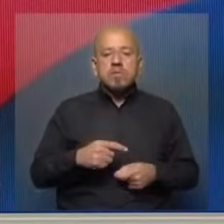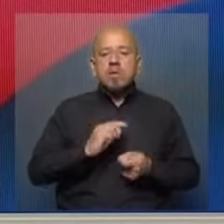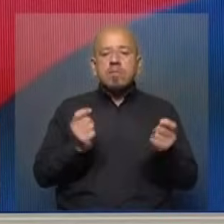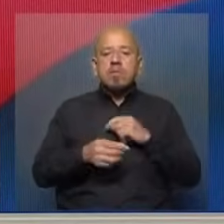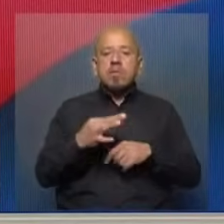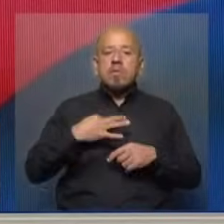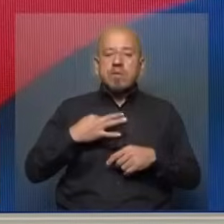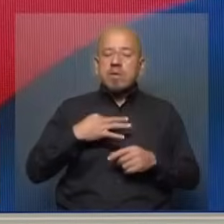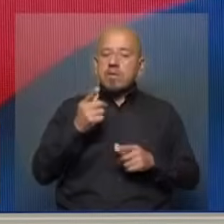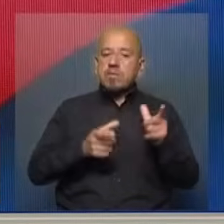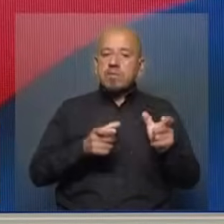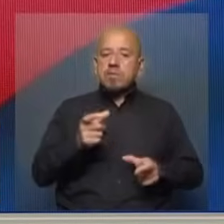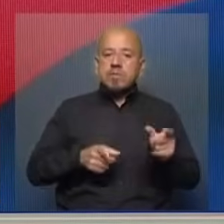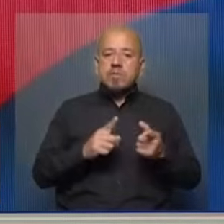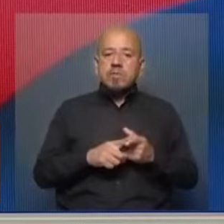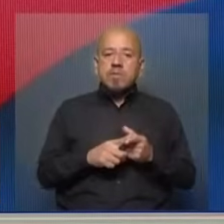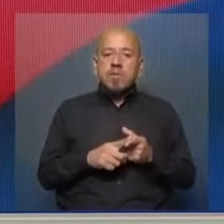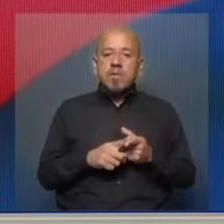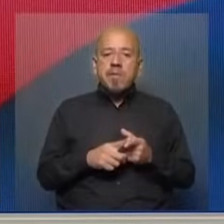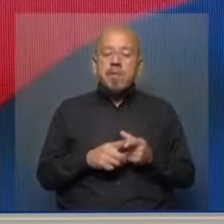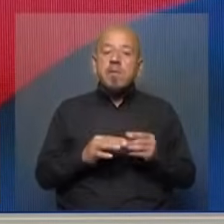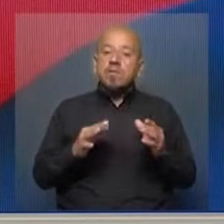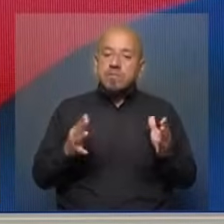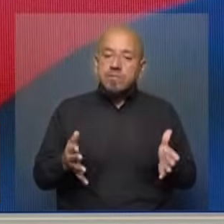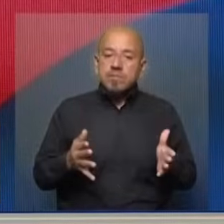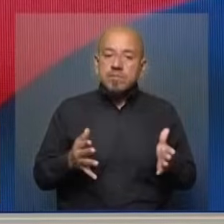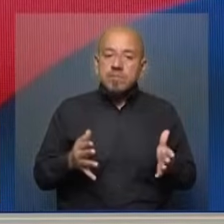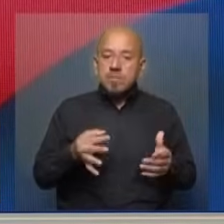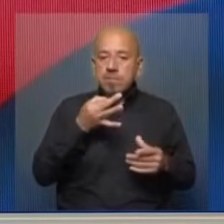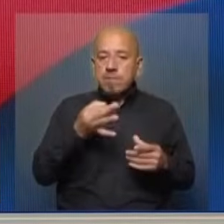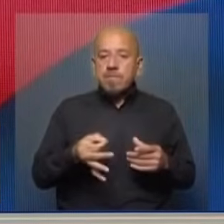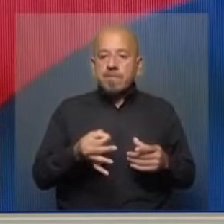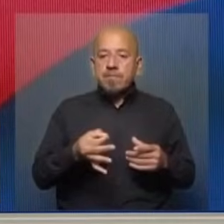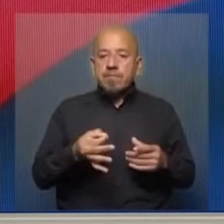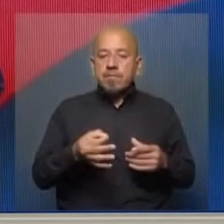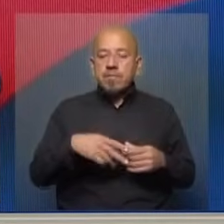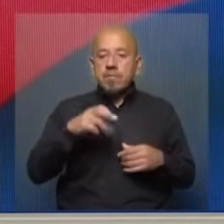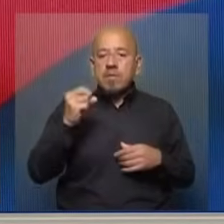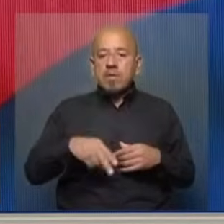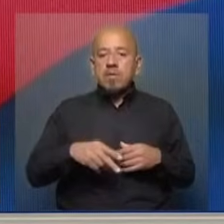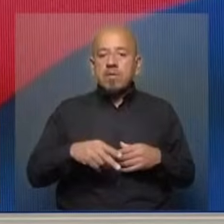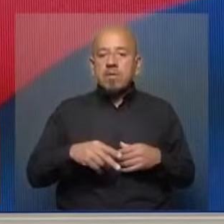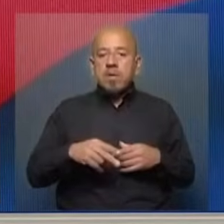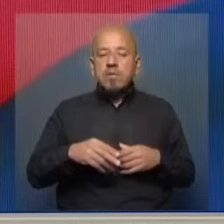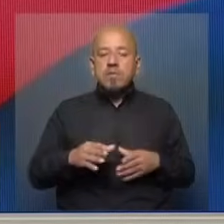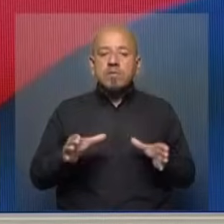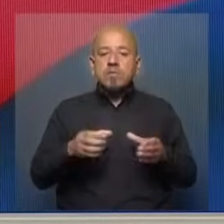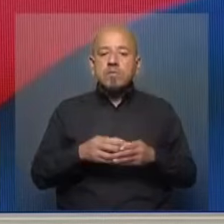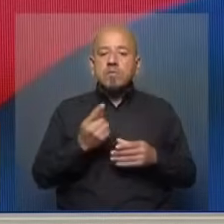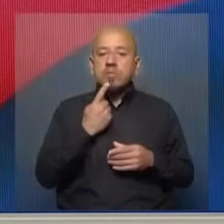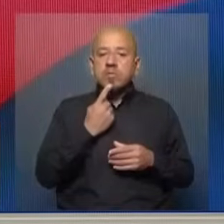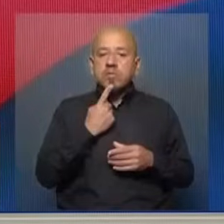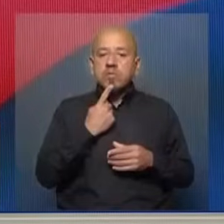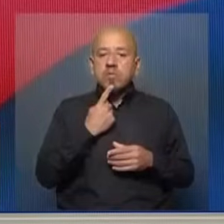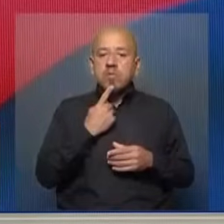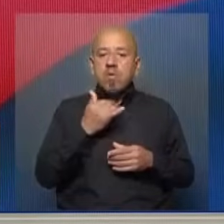gente. ¿Mm? Y un relato de eso, de ese plan, y de los partidos políticos, todos